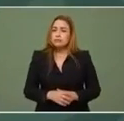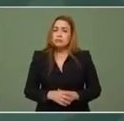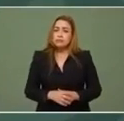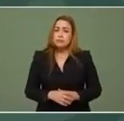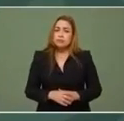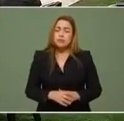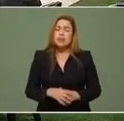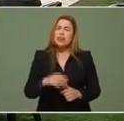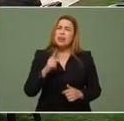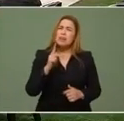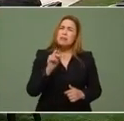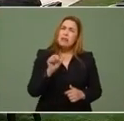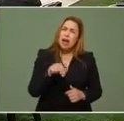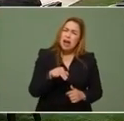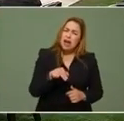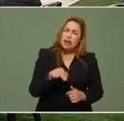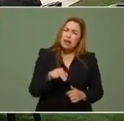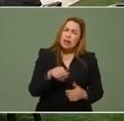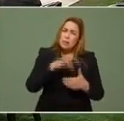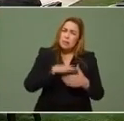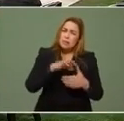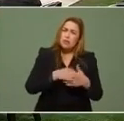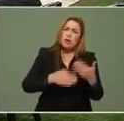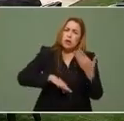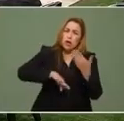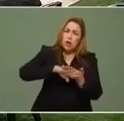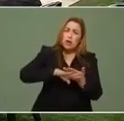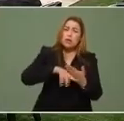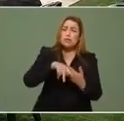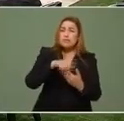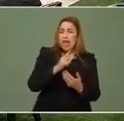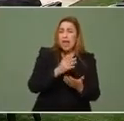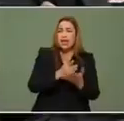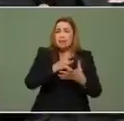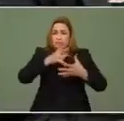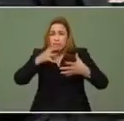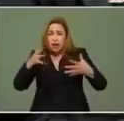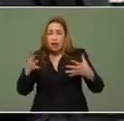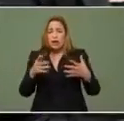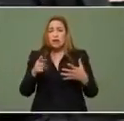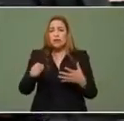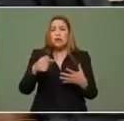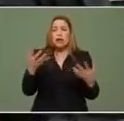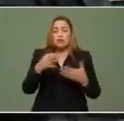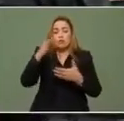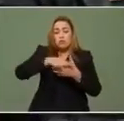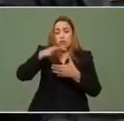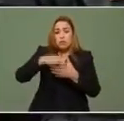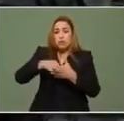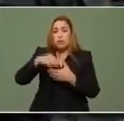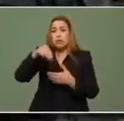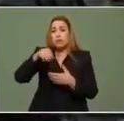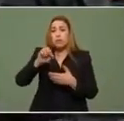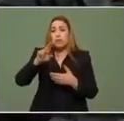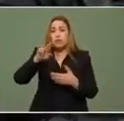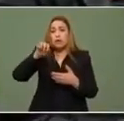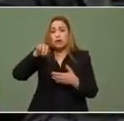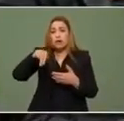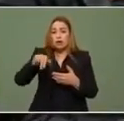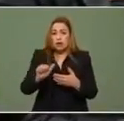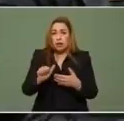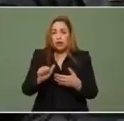El PAN votó en contra, ellos sí dijeron que no, pero la mayoría calificada se hace con los votos de Morena y los 9 diputados que renunciaron. Por eso el